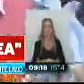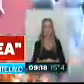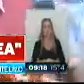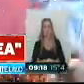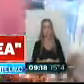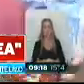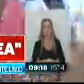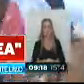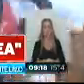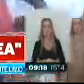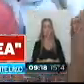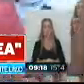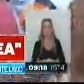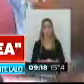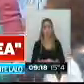querer.